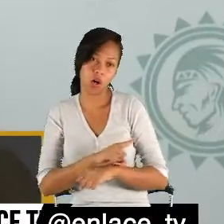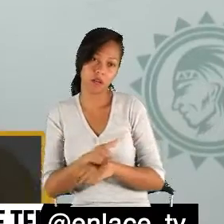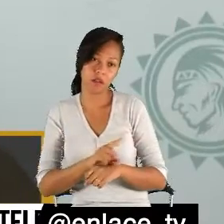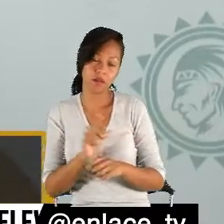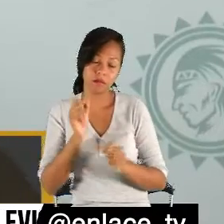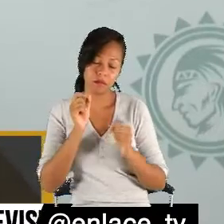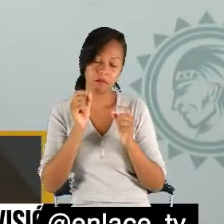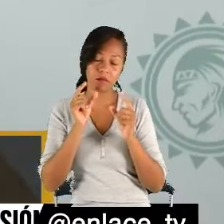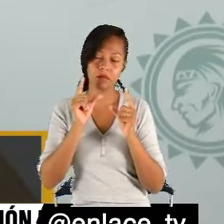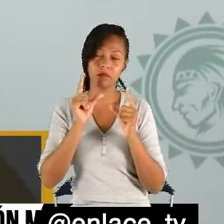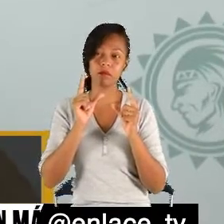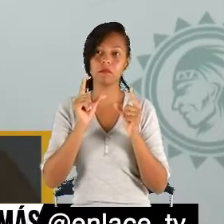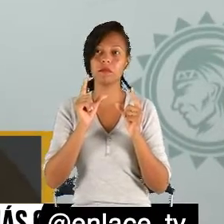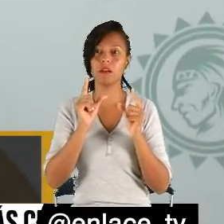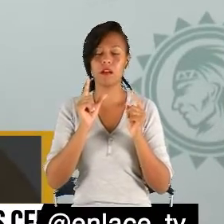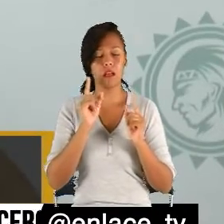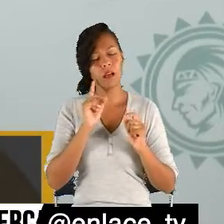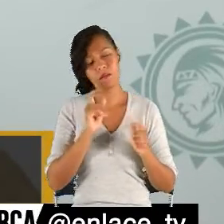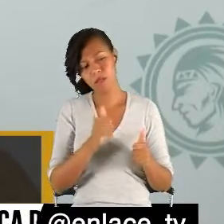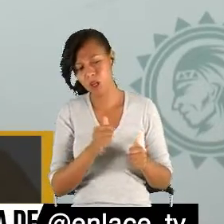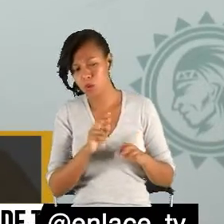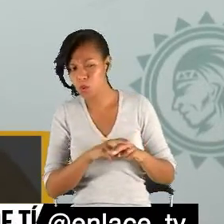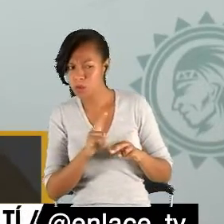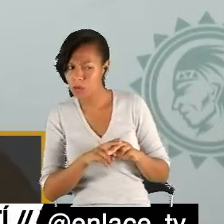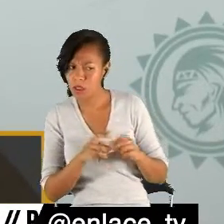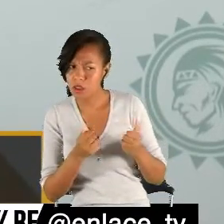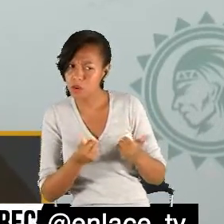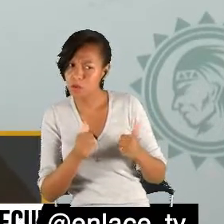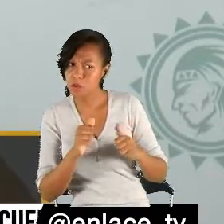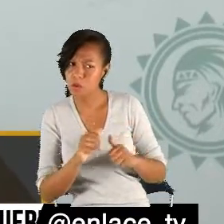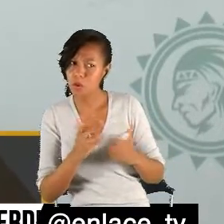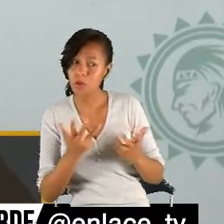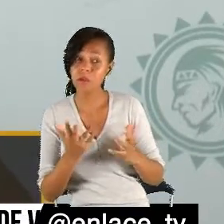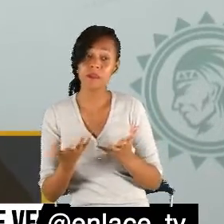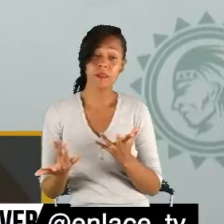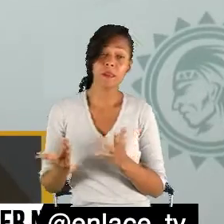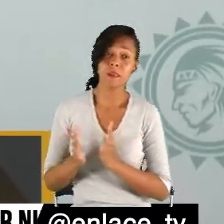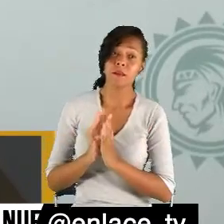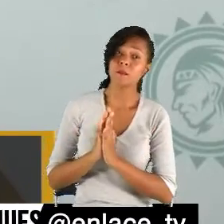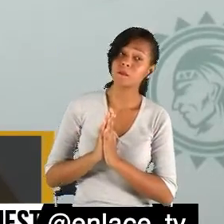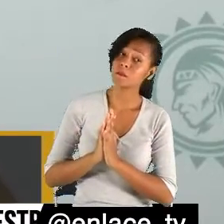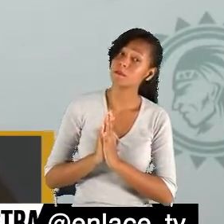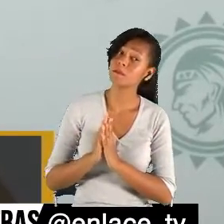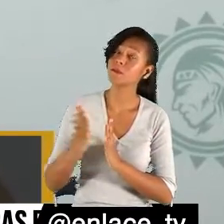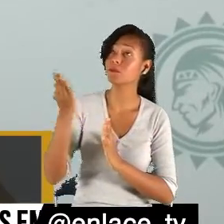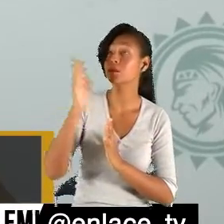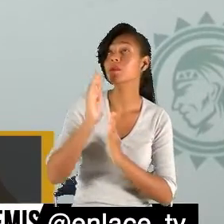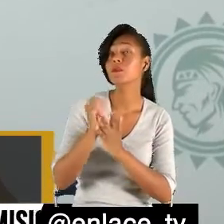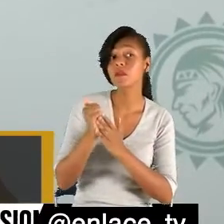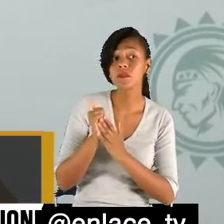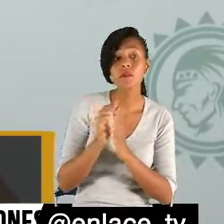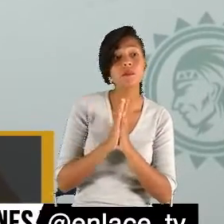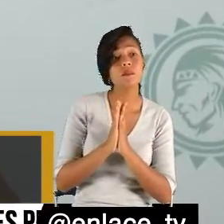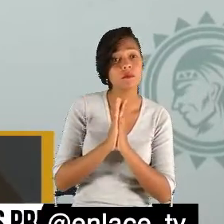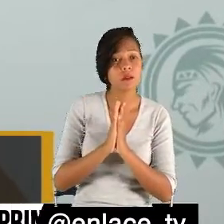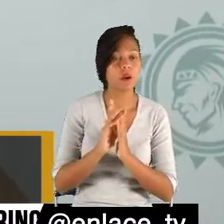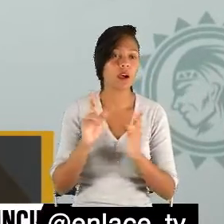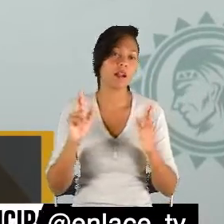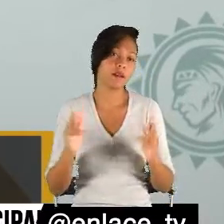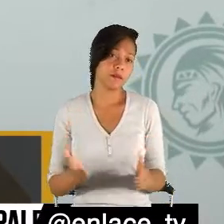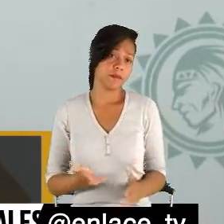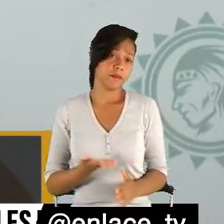va a dejar secuelas y eso ya estamos esperando todo pues estamos en las manos de dios y pues la verdad rogando que que salga bien de toda